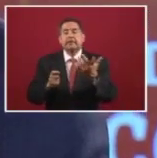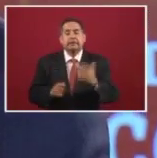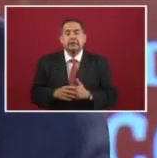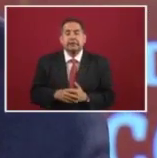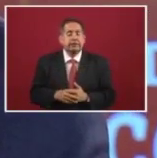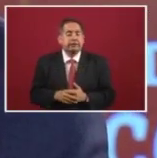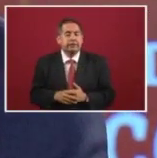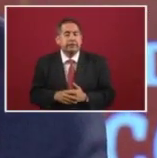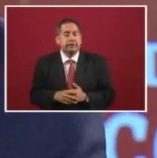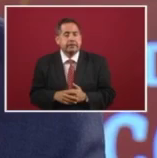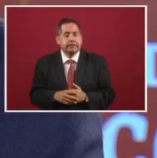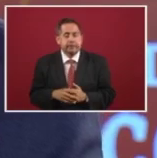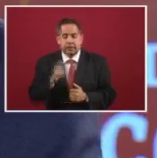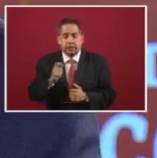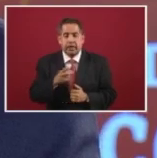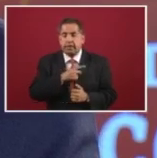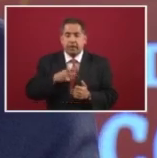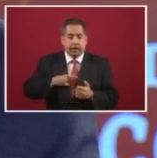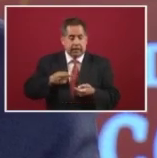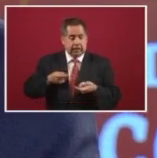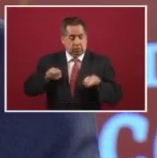es servir